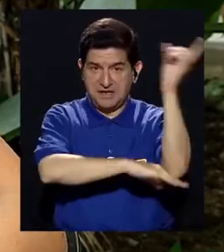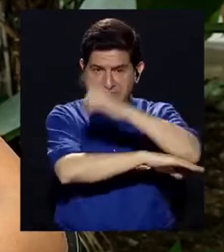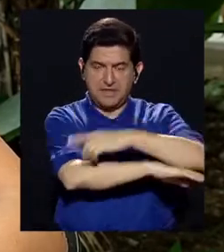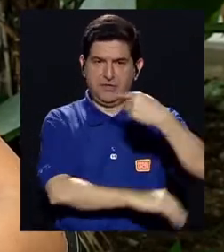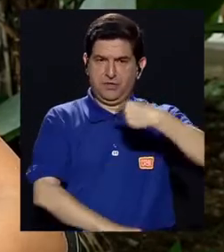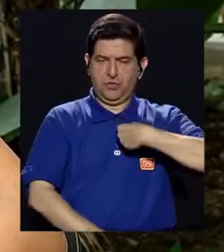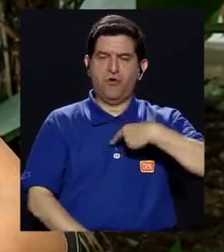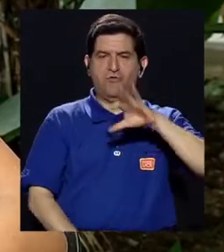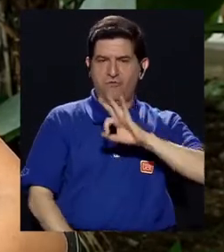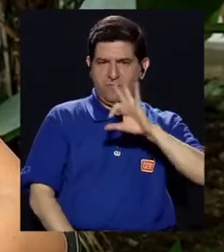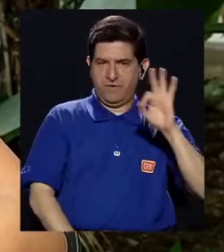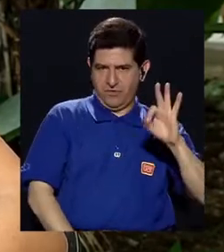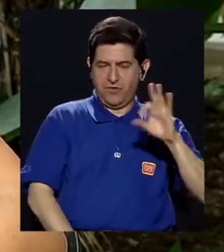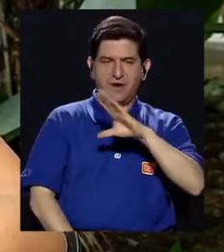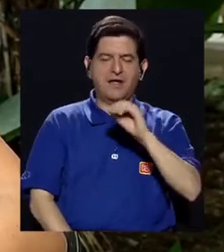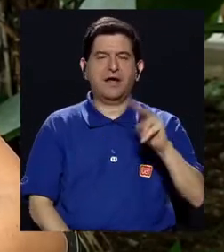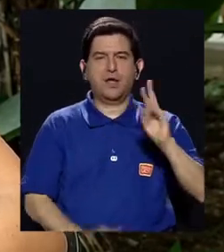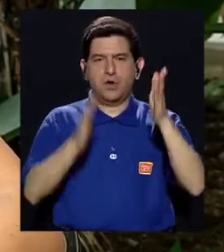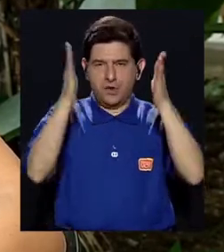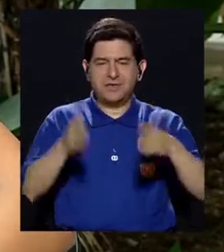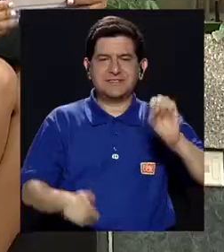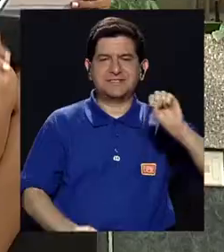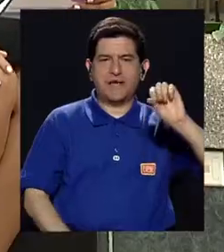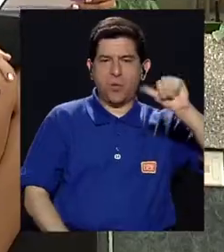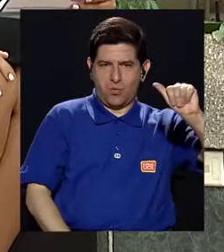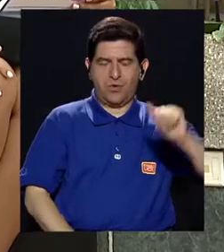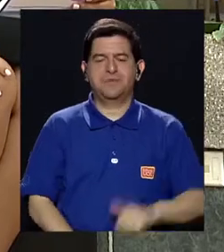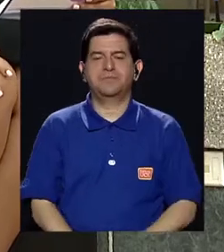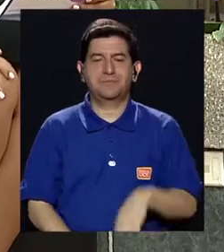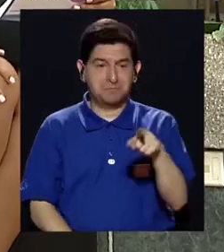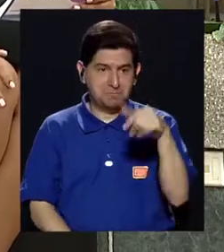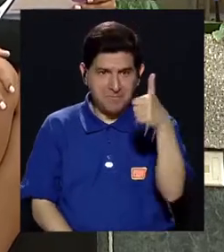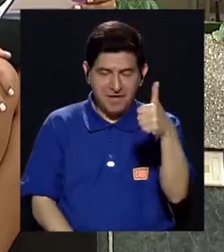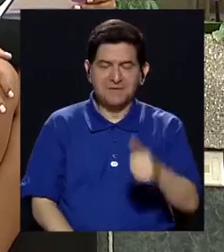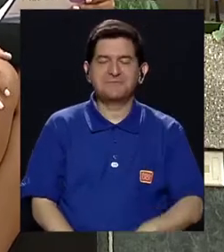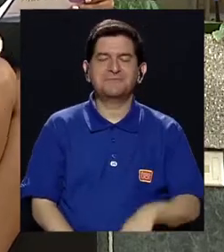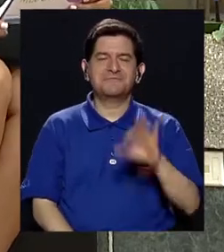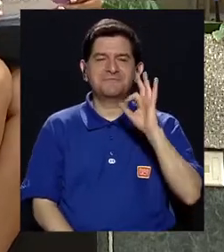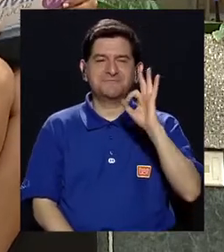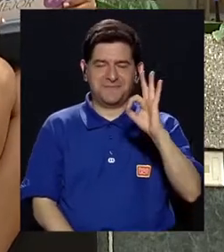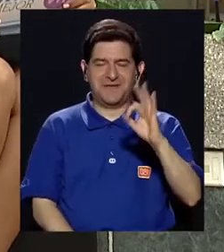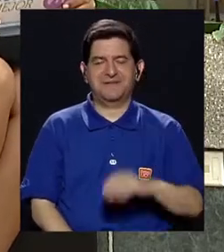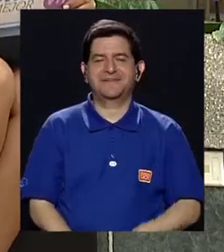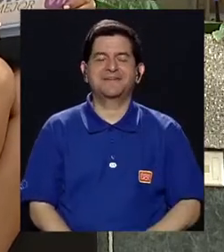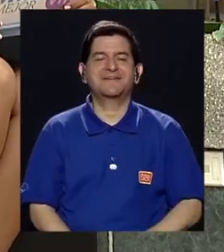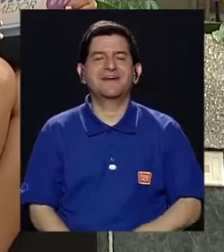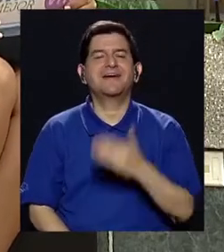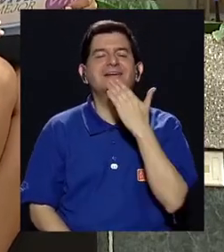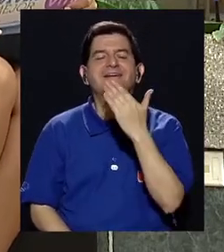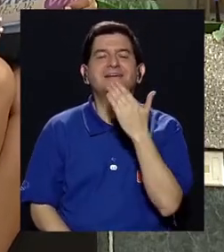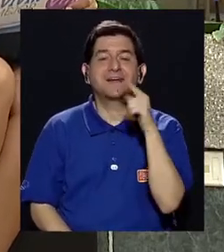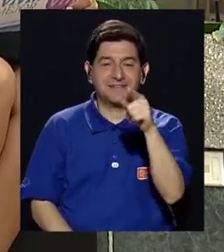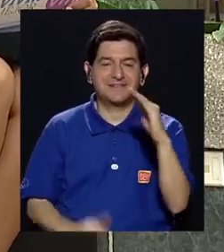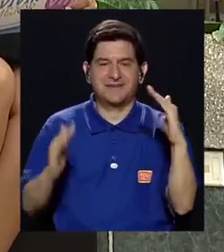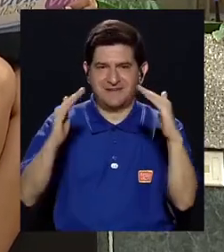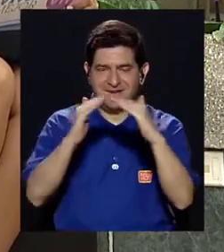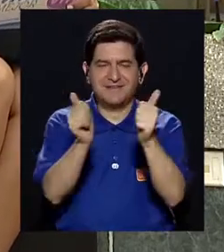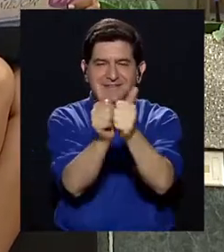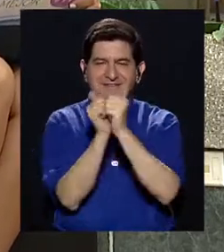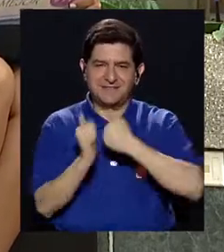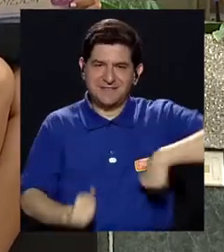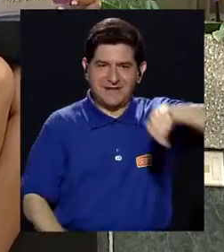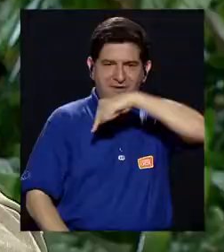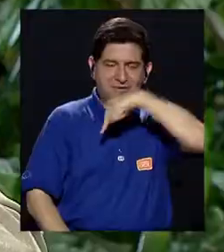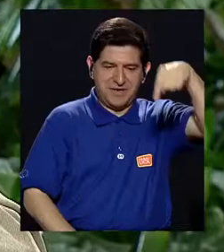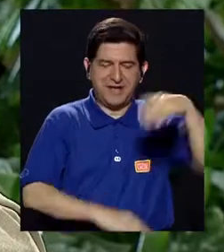de hoy su servidora Fabiola Fernández y mi compañero Saúl Aguilar. ¿Cómo estás, Saúl? Muy bien, Fabiola, y muchísimas gracias en sus hogares por